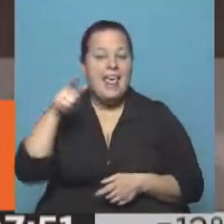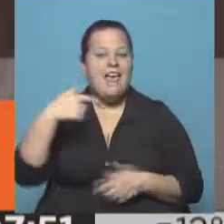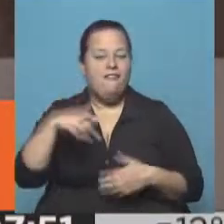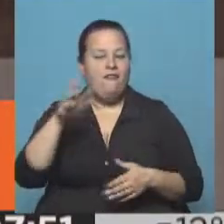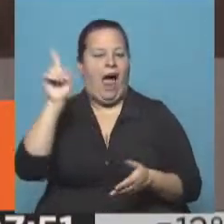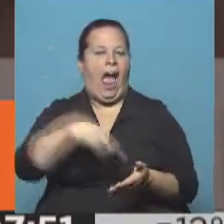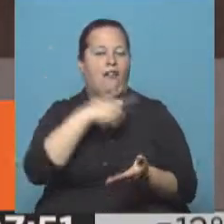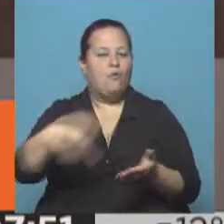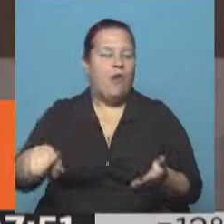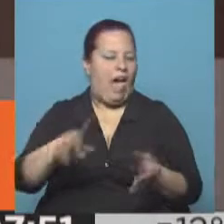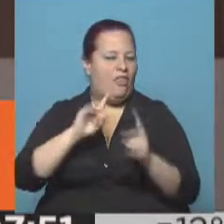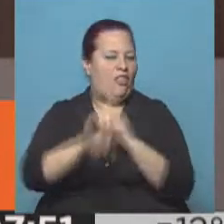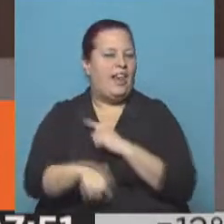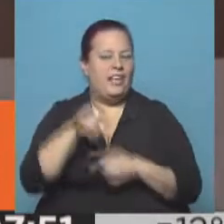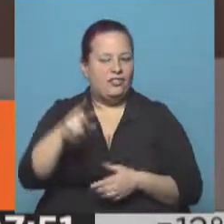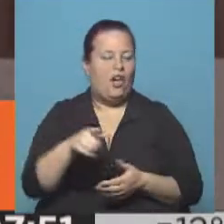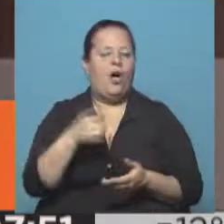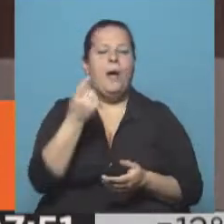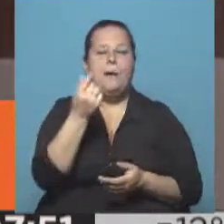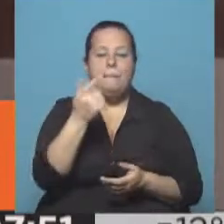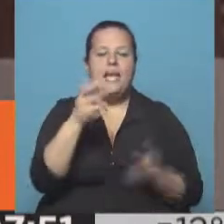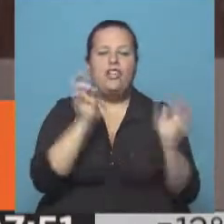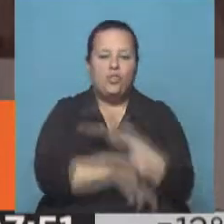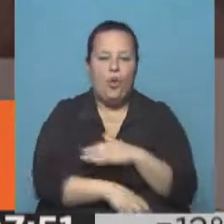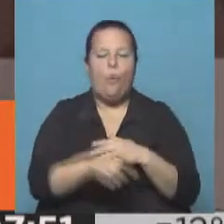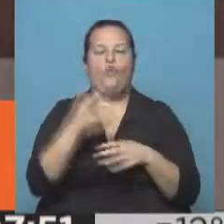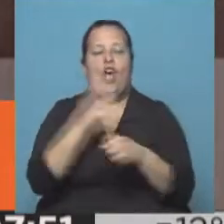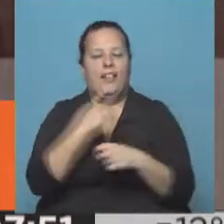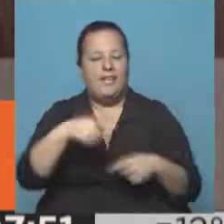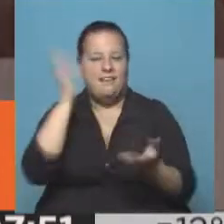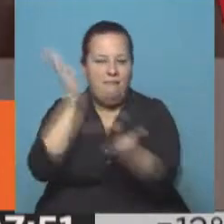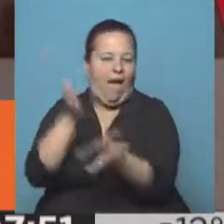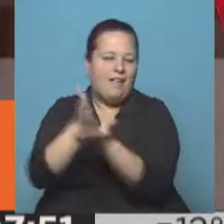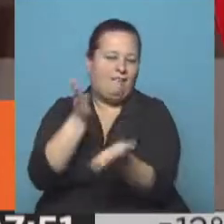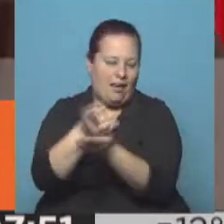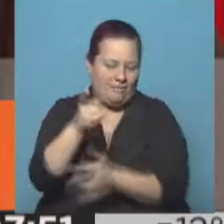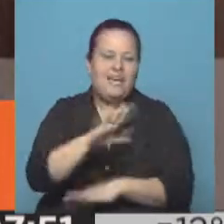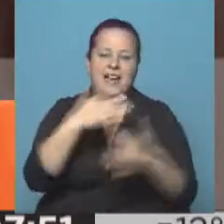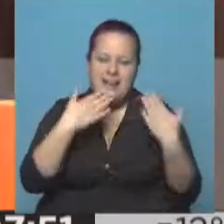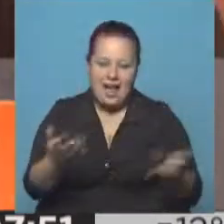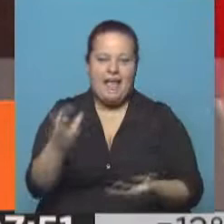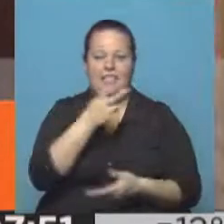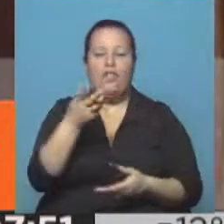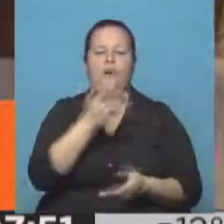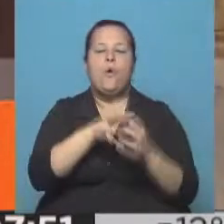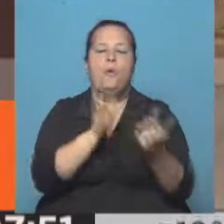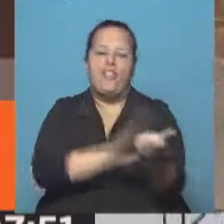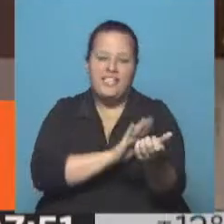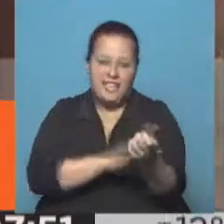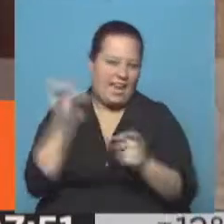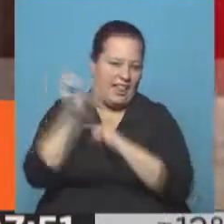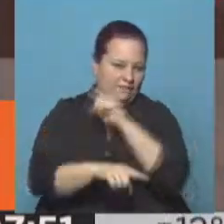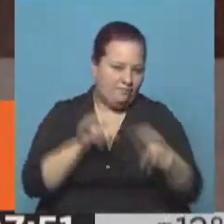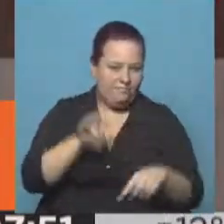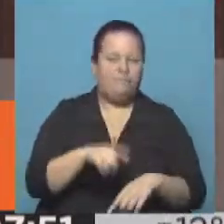impugnó sistemáticamente los precios del supte del transporte y lo castig Gracias la palabra entonces del frente de izquierda que ya está llegando